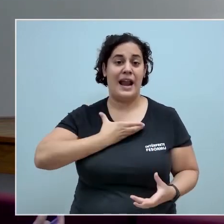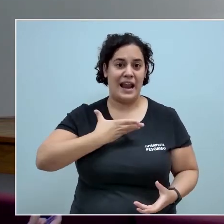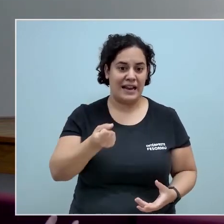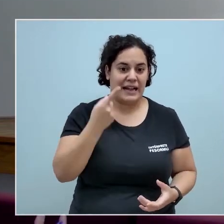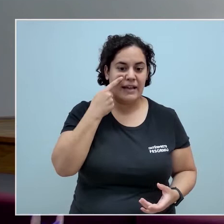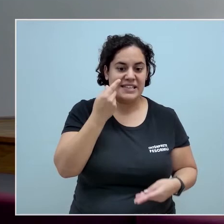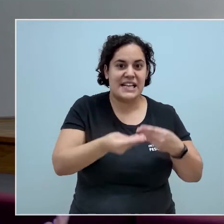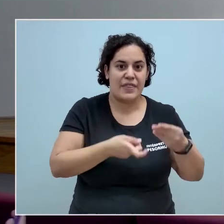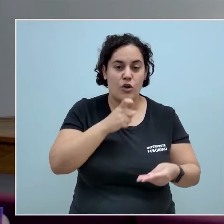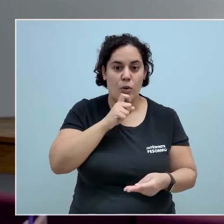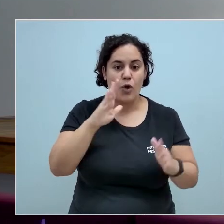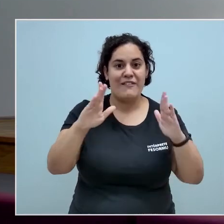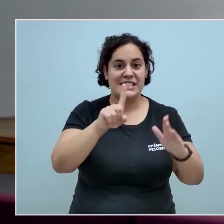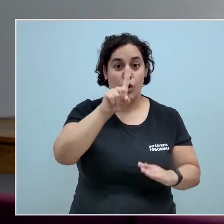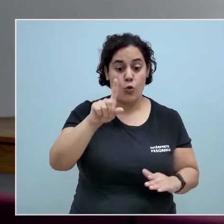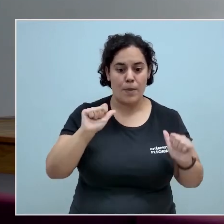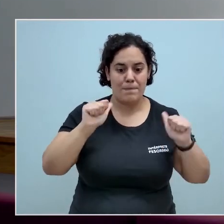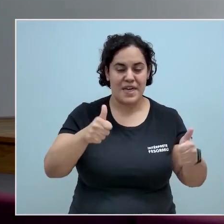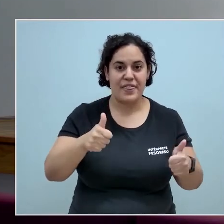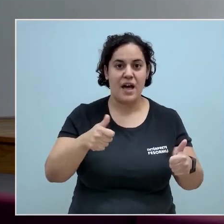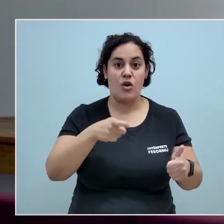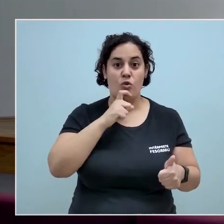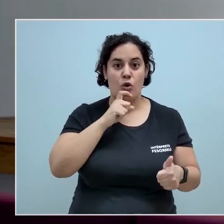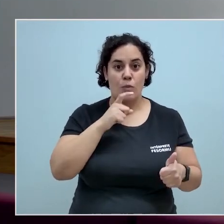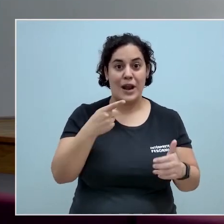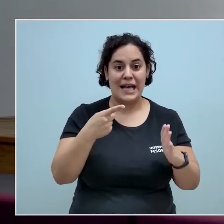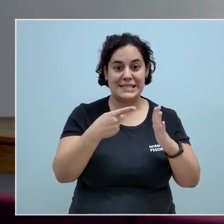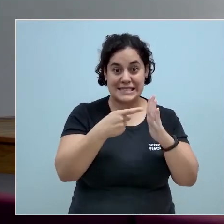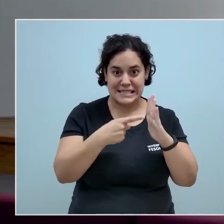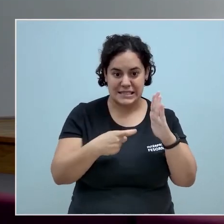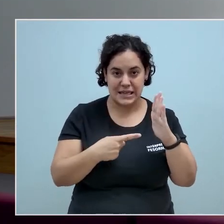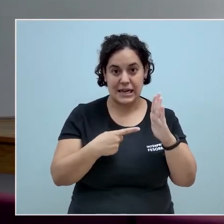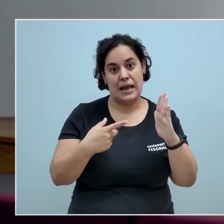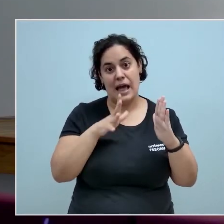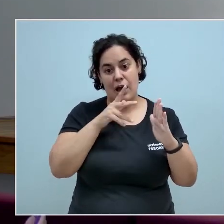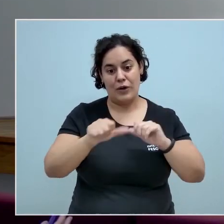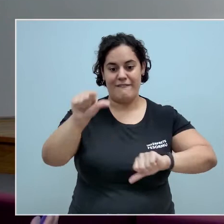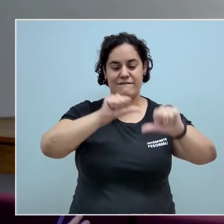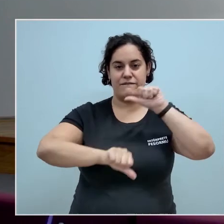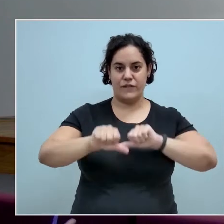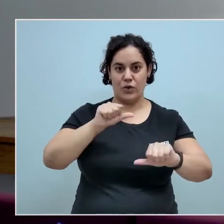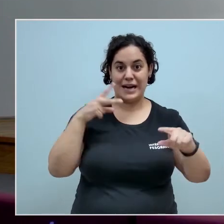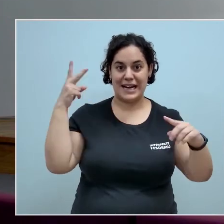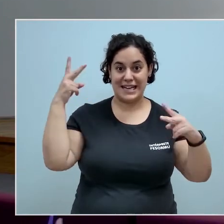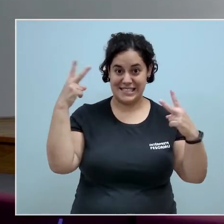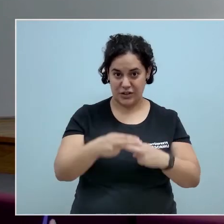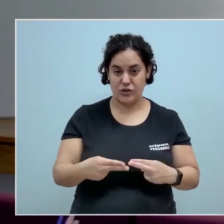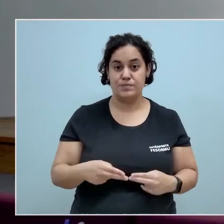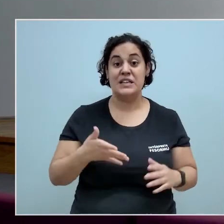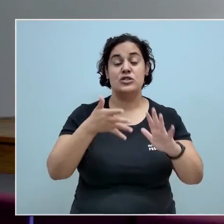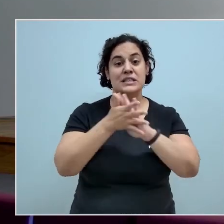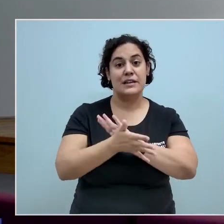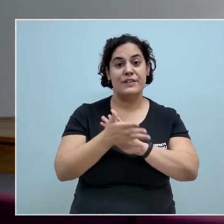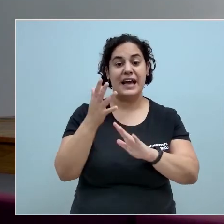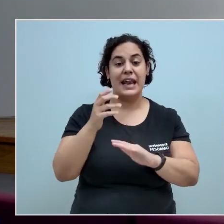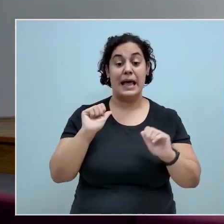esa fase 1, esas restricciones en Totana. Si creen que estamos ante el inicio de una segunda